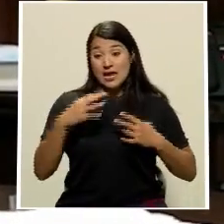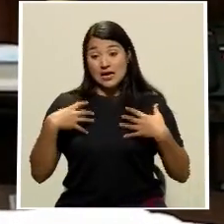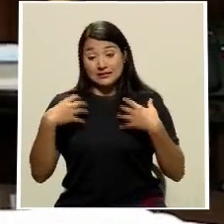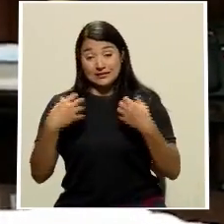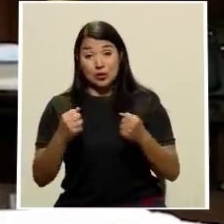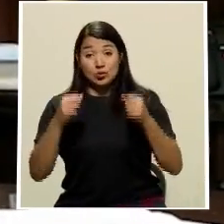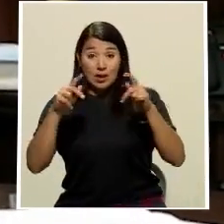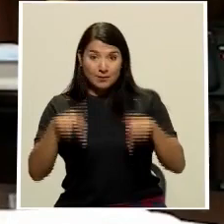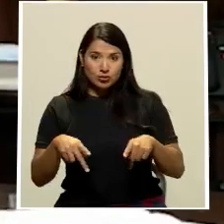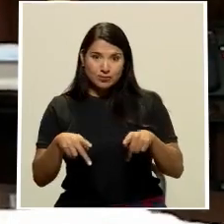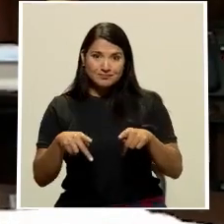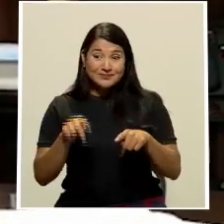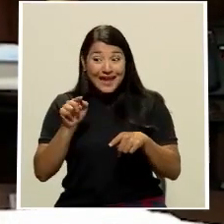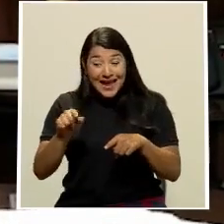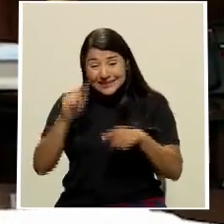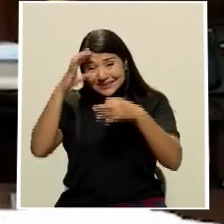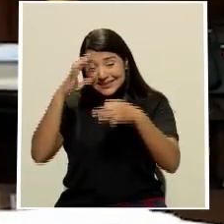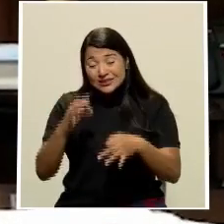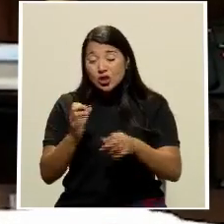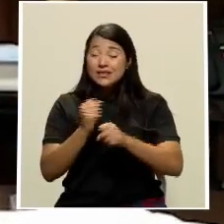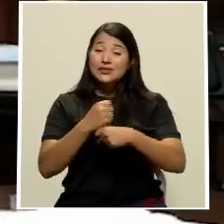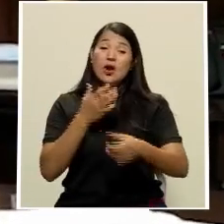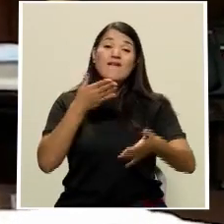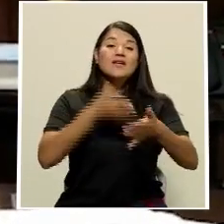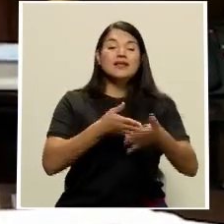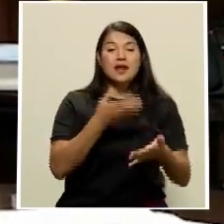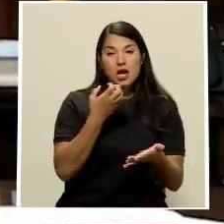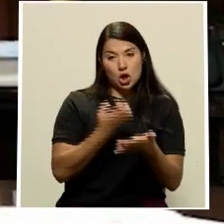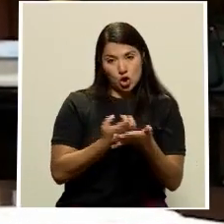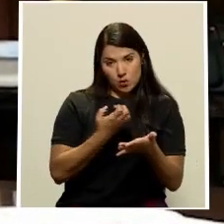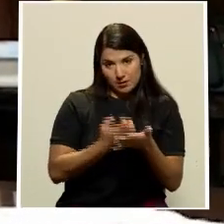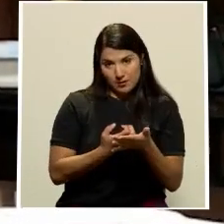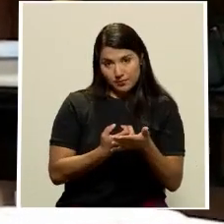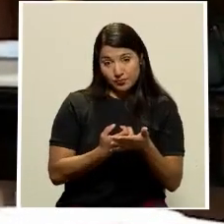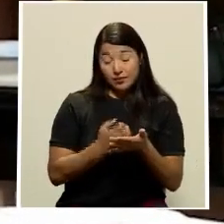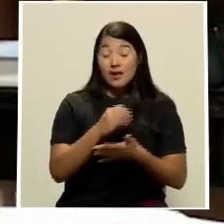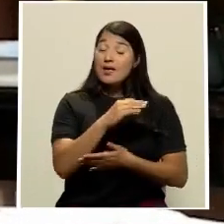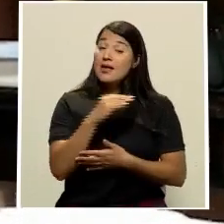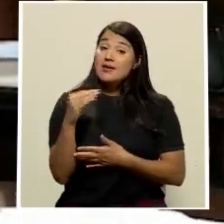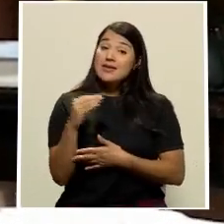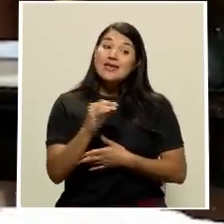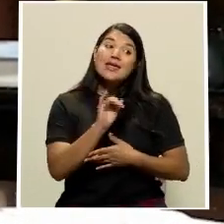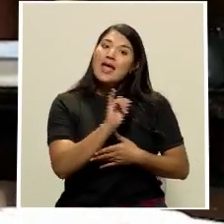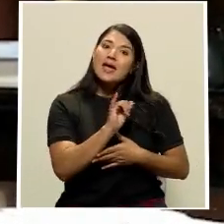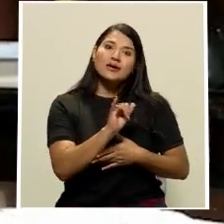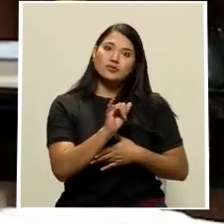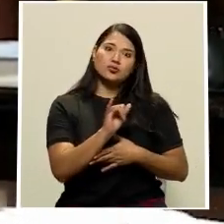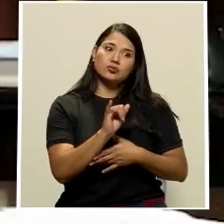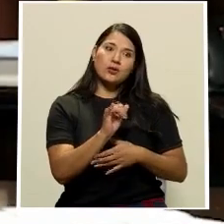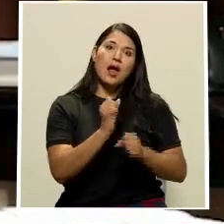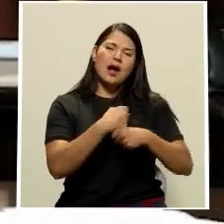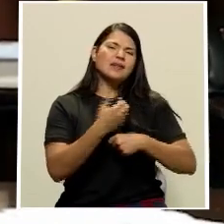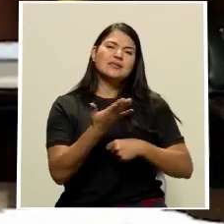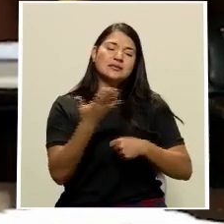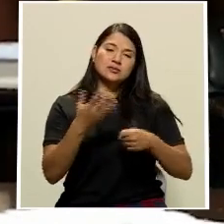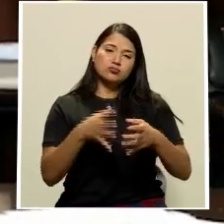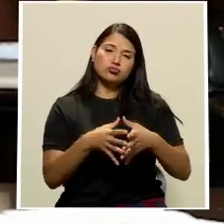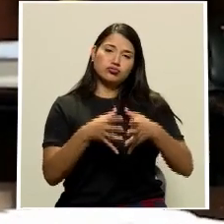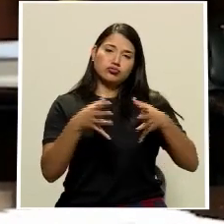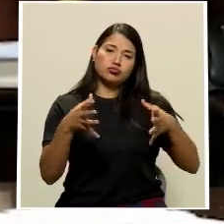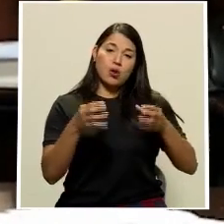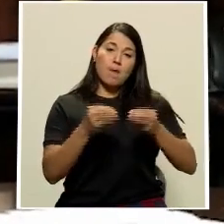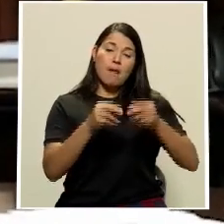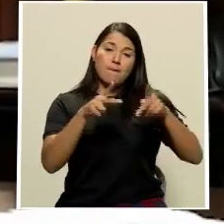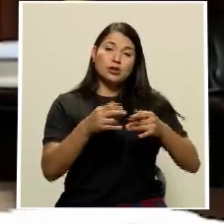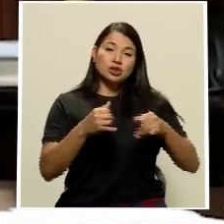económicos y una grave disminución de la actividad económica. Y esto a su vez se refleja en un mayor desempleo y